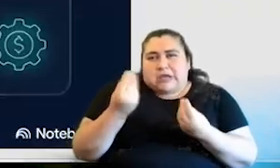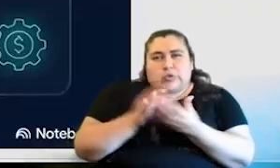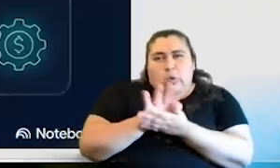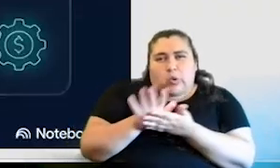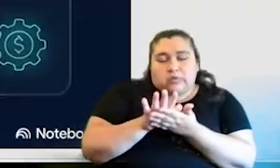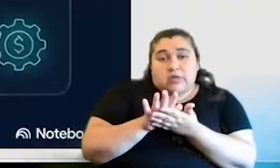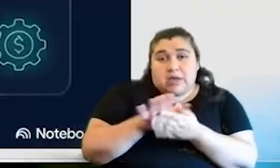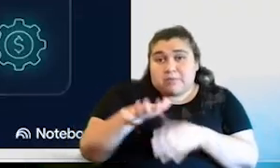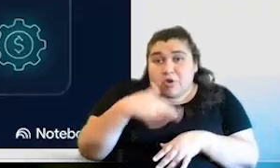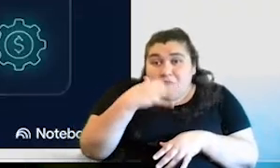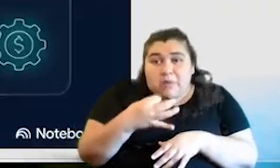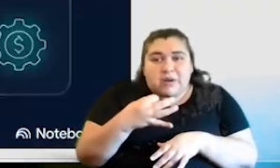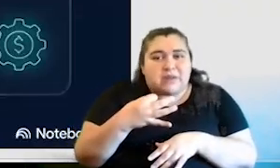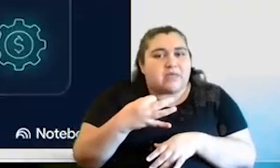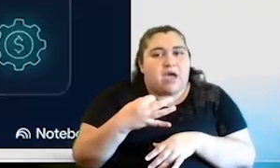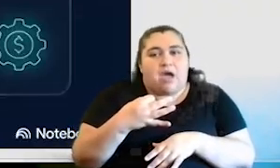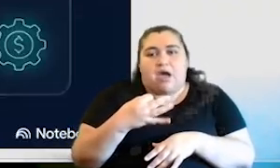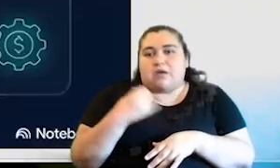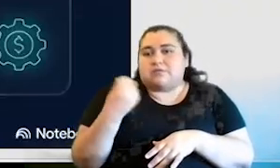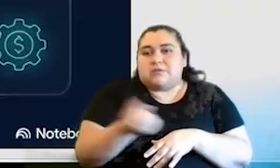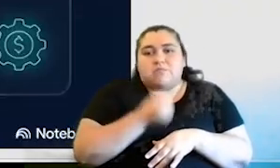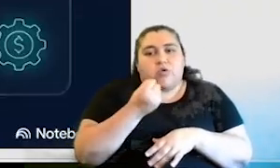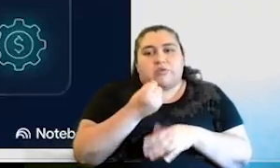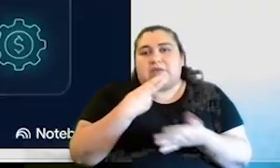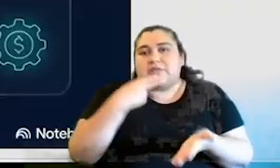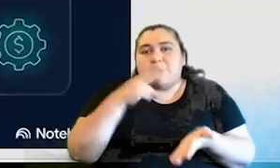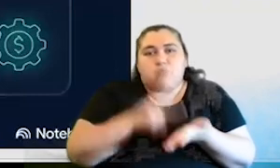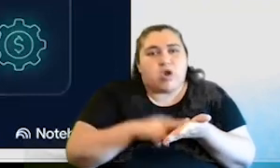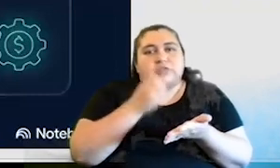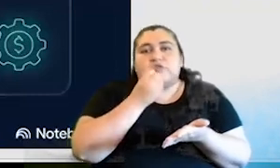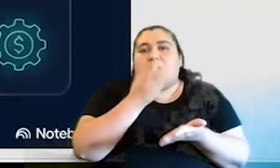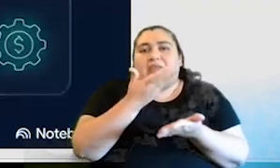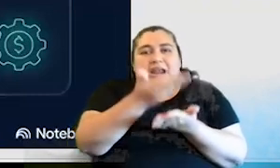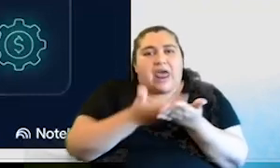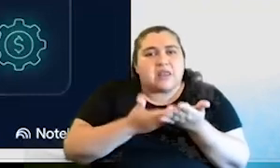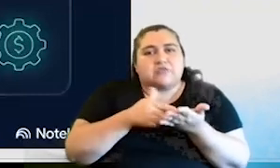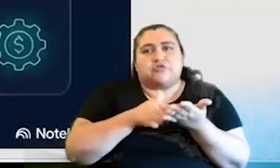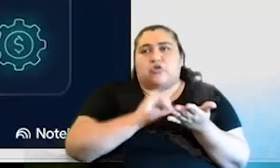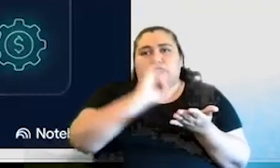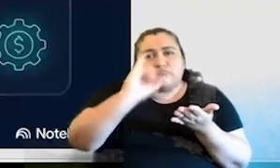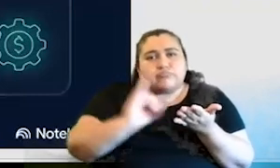es que la colaboración es inscribirse en el impuesto y presentar la declaración jurada por régimen general.